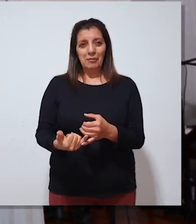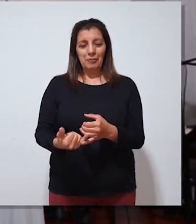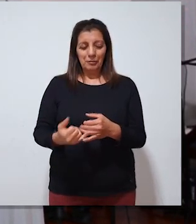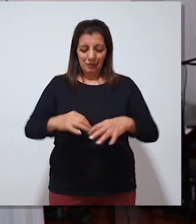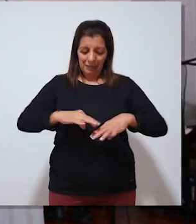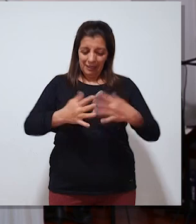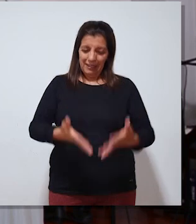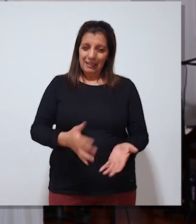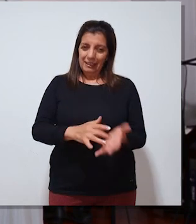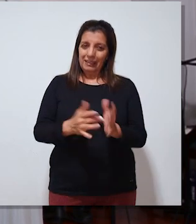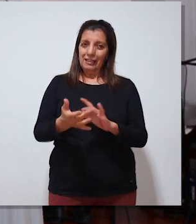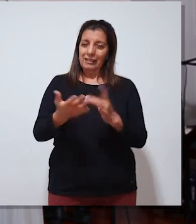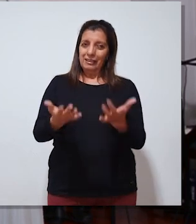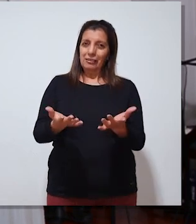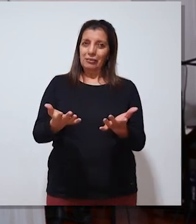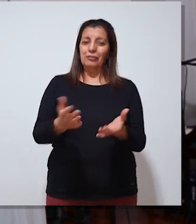virginal.